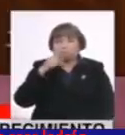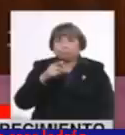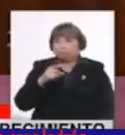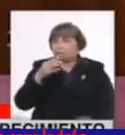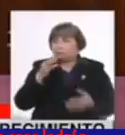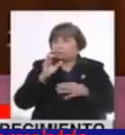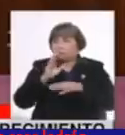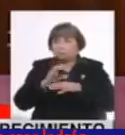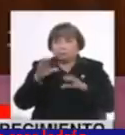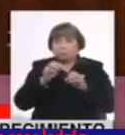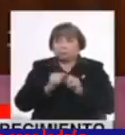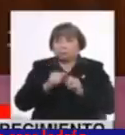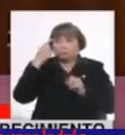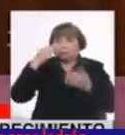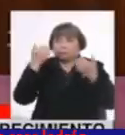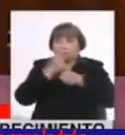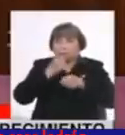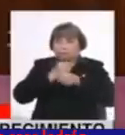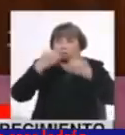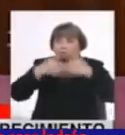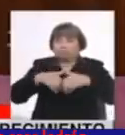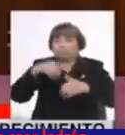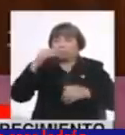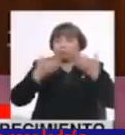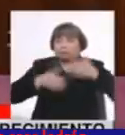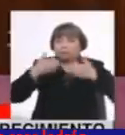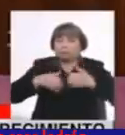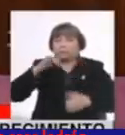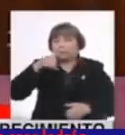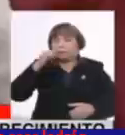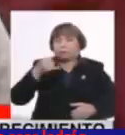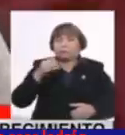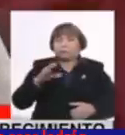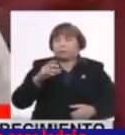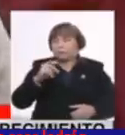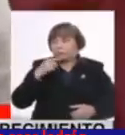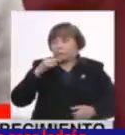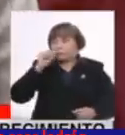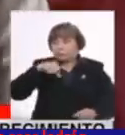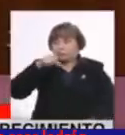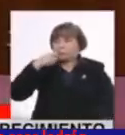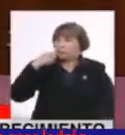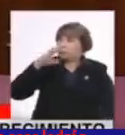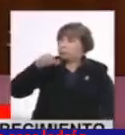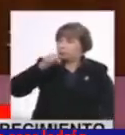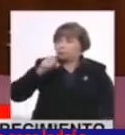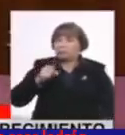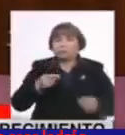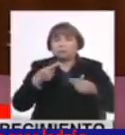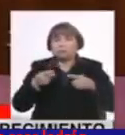¿trabaja o ha trabajado usted para la empresa JJ Espino y Construcción? Sí.